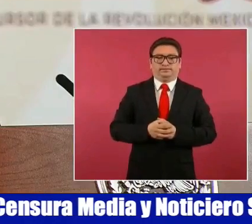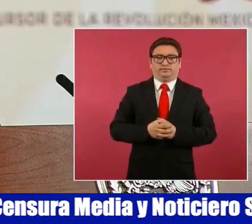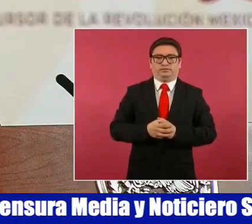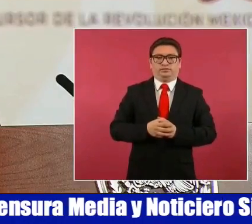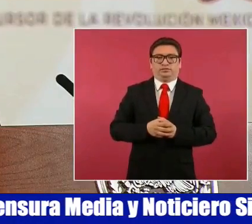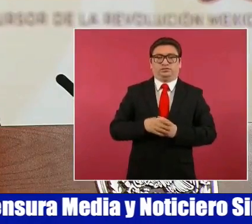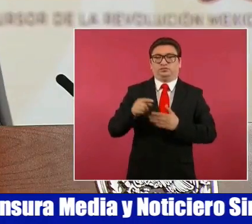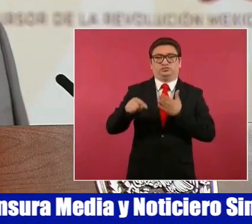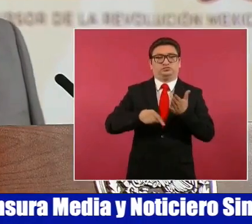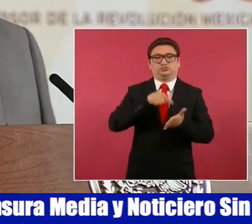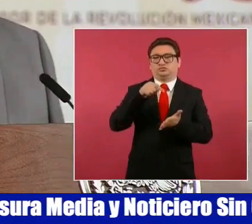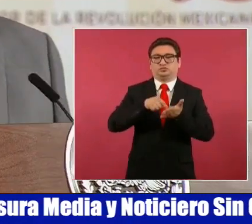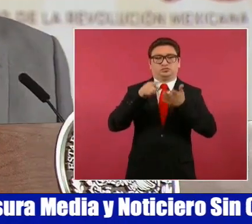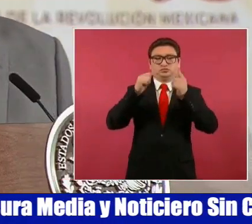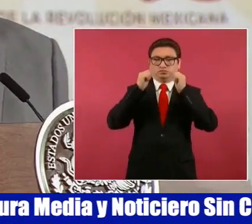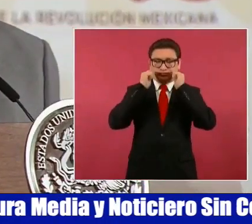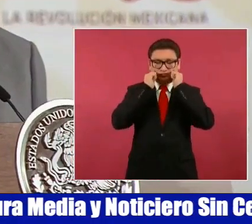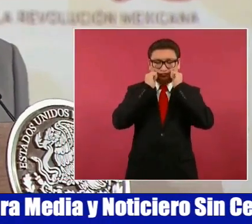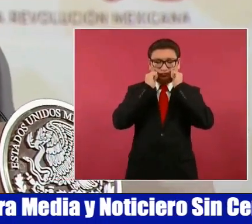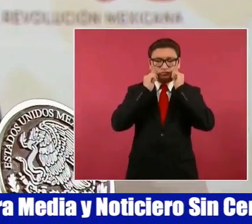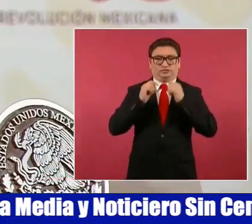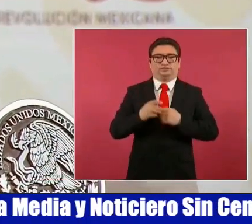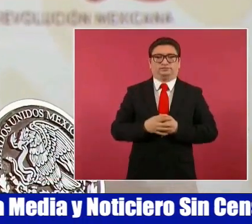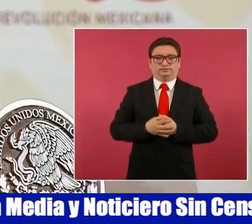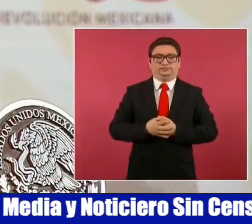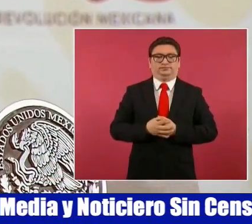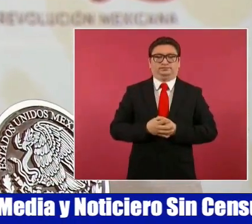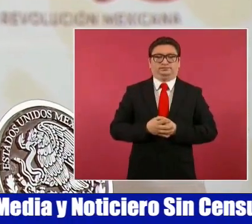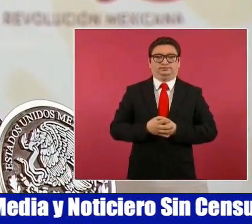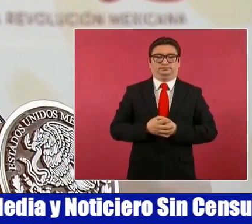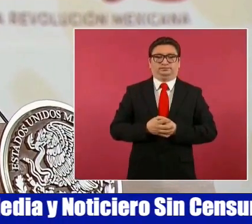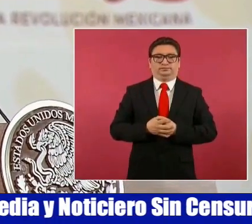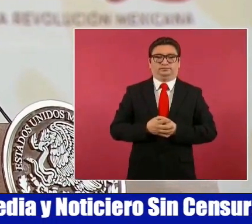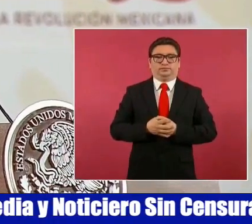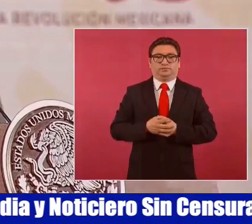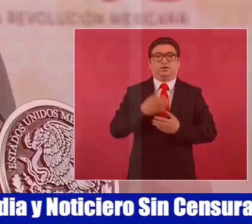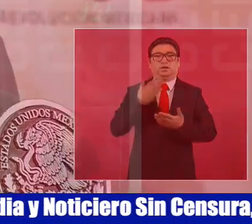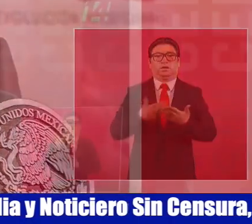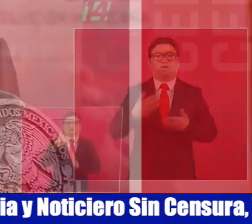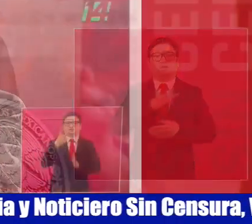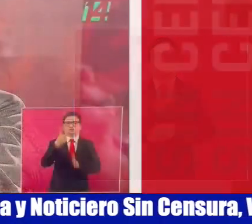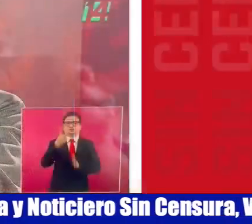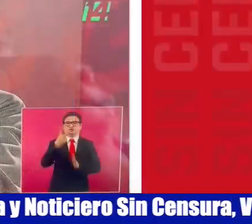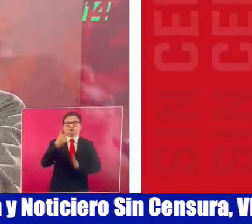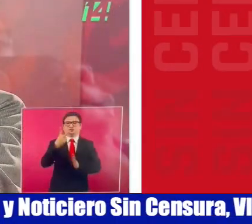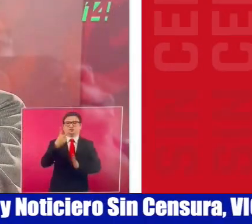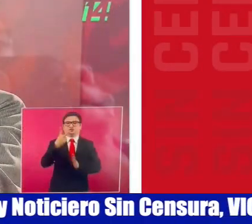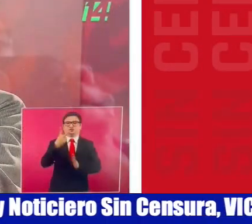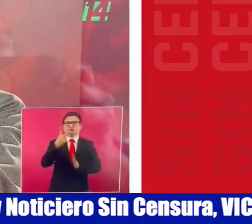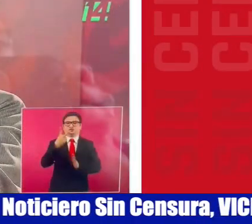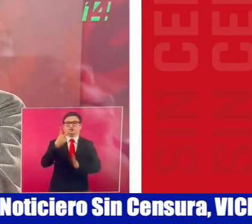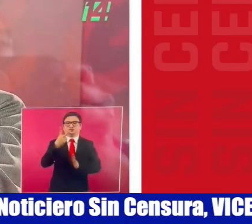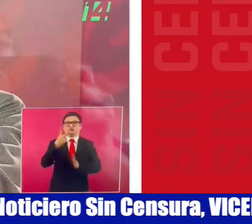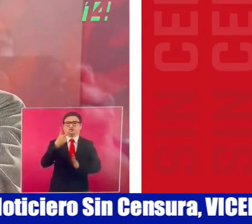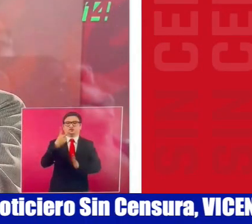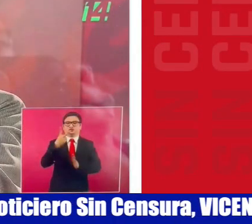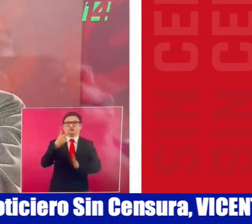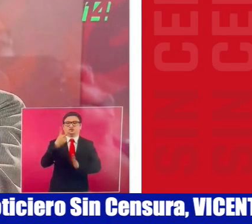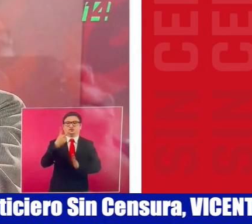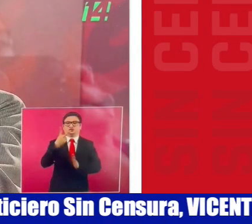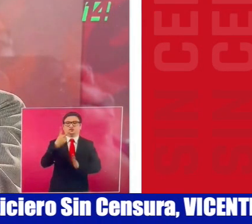la senadora en relación a Citlali Hernández le pone con c los de senadora lo que insisto me parece